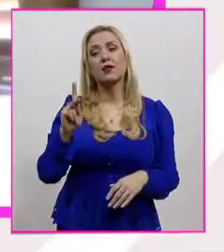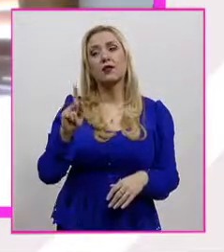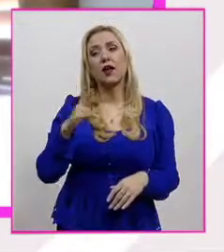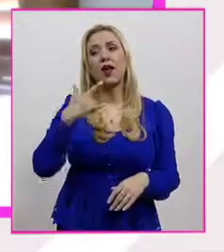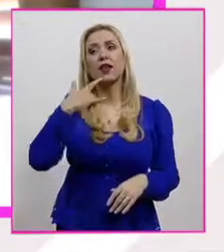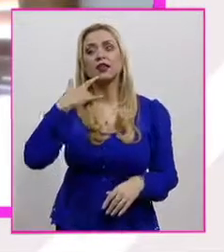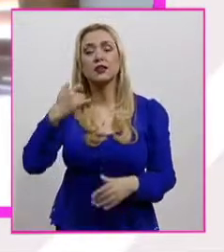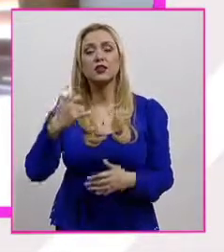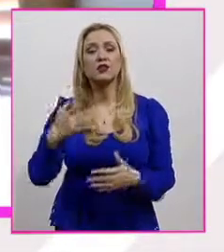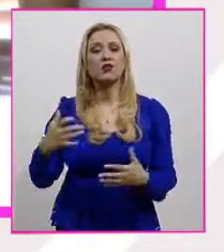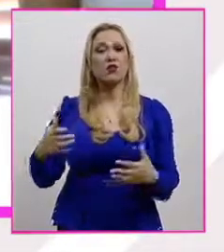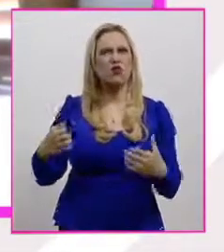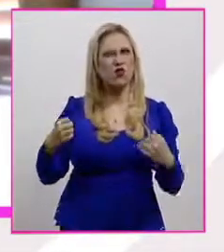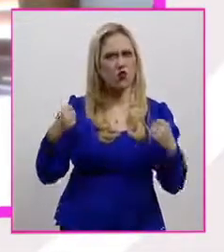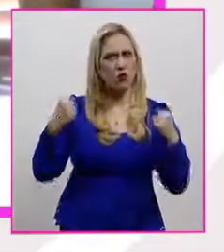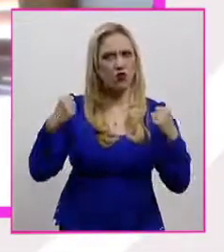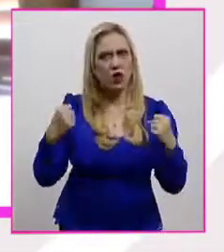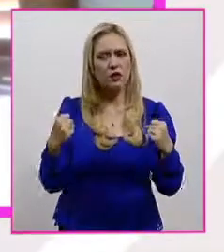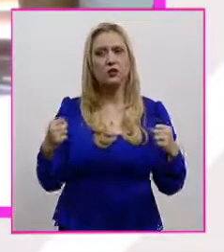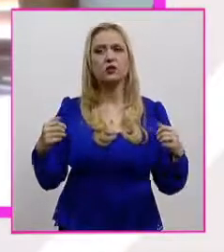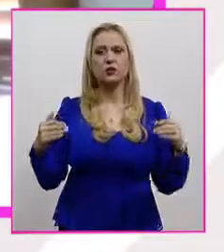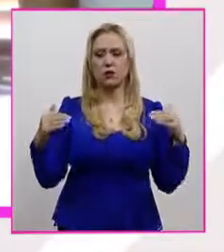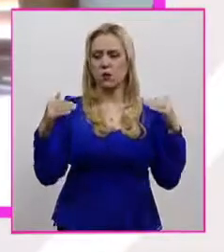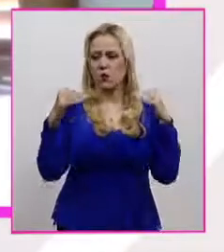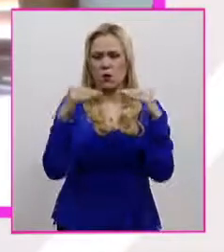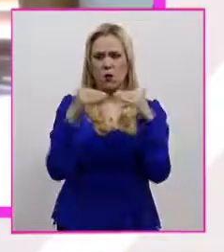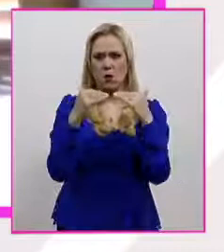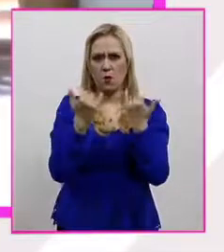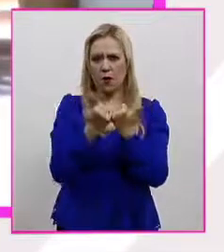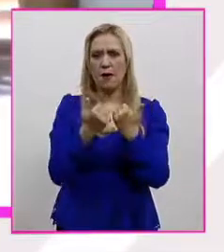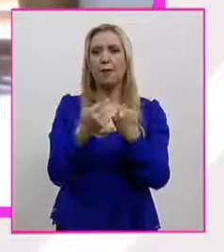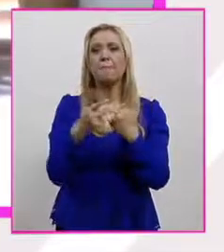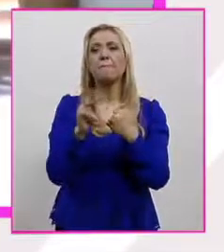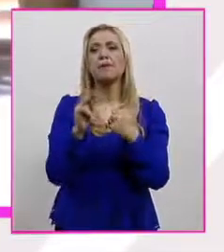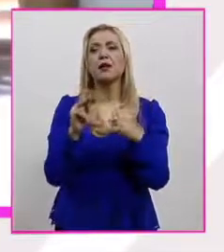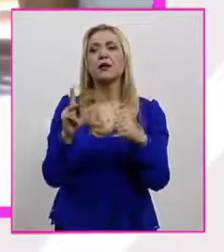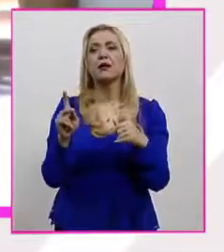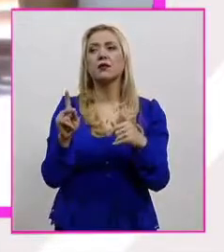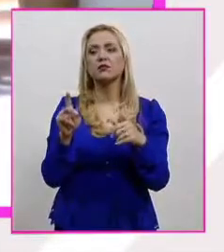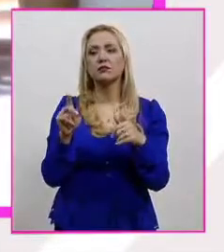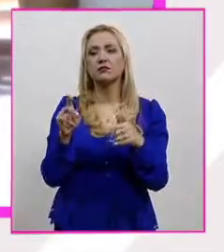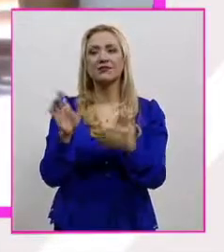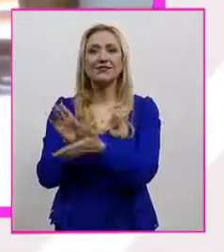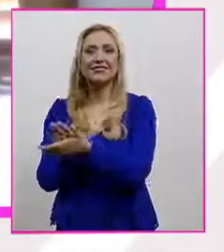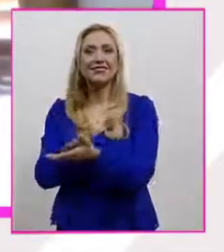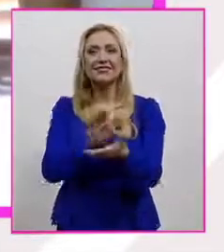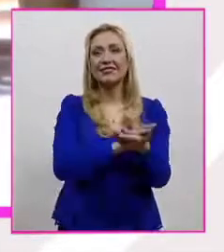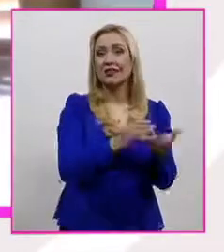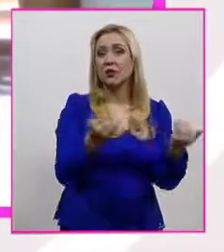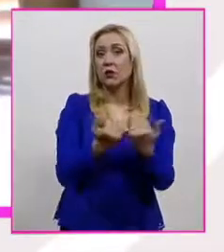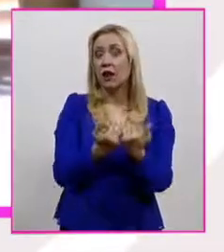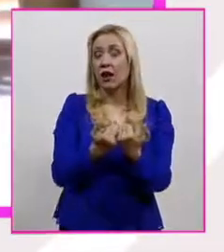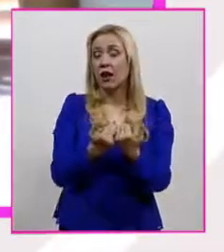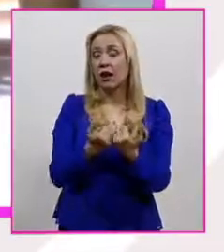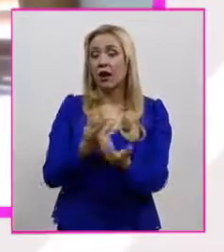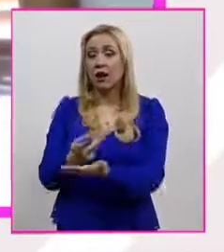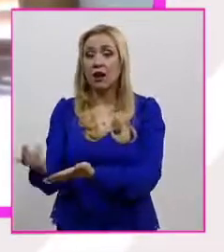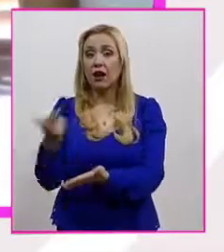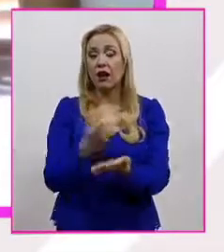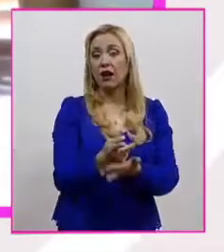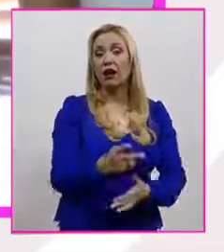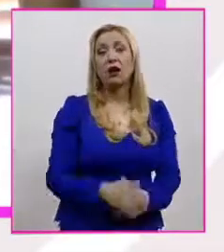esfuerzo. Y eso es justo una de las consecuencias de la desigualdad de oportunidades, que a esfuerzos desiguales